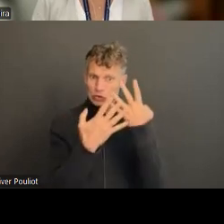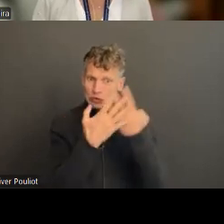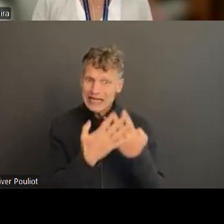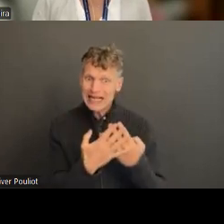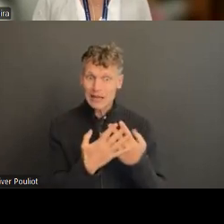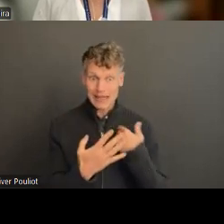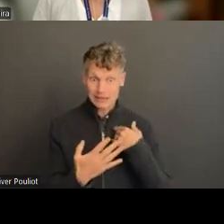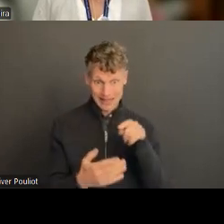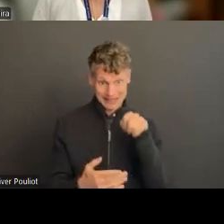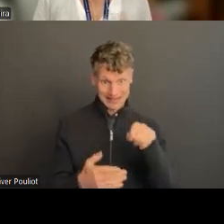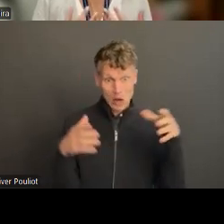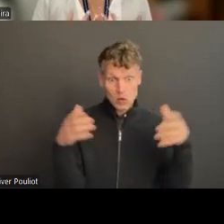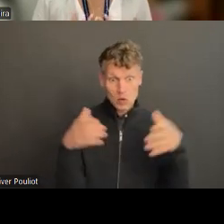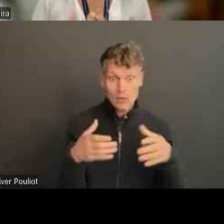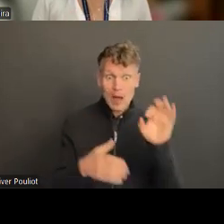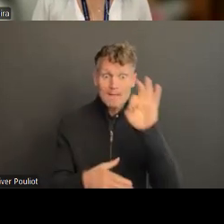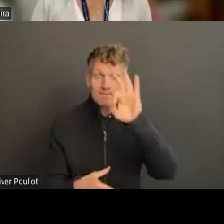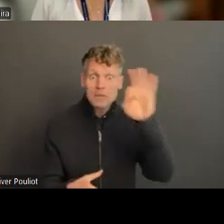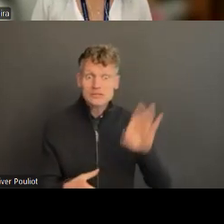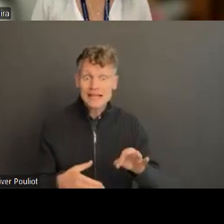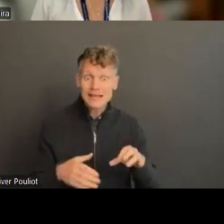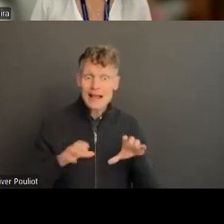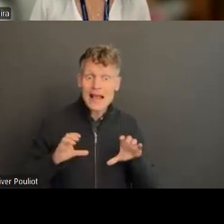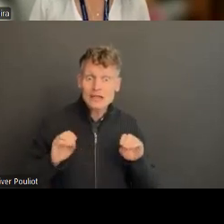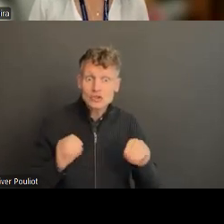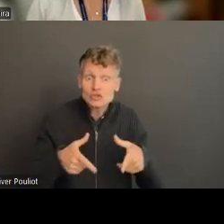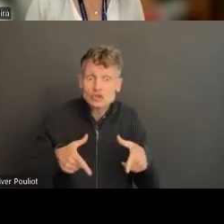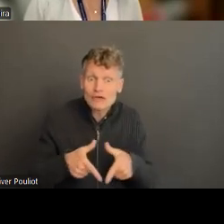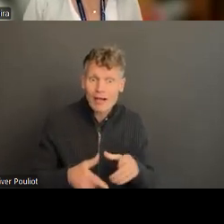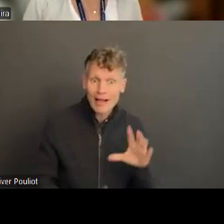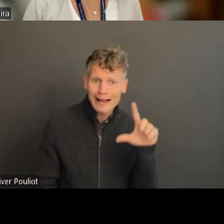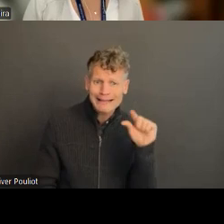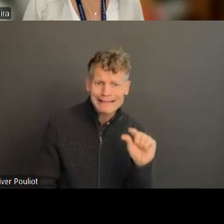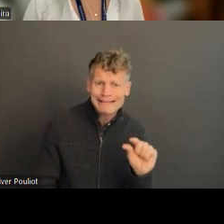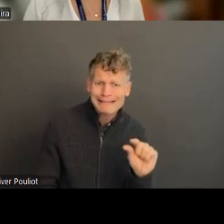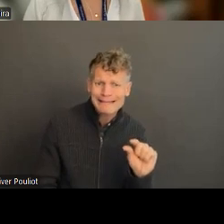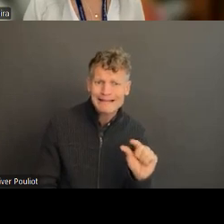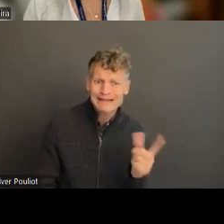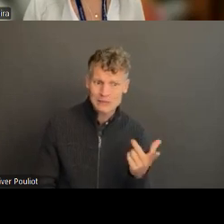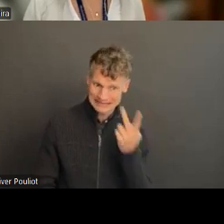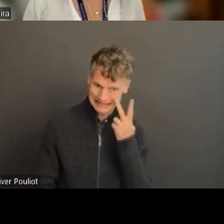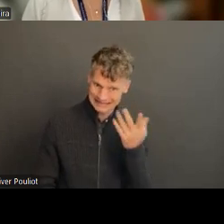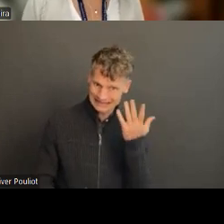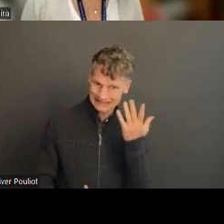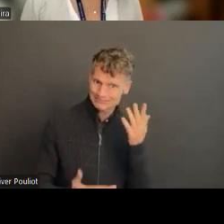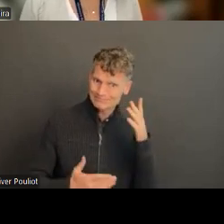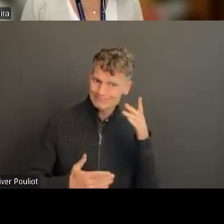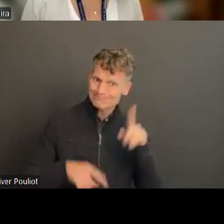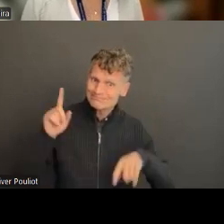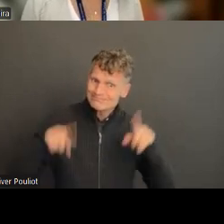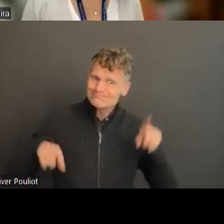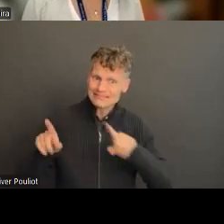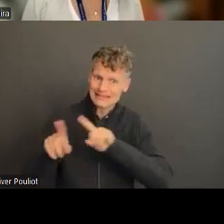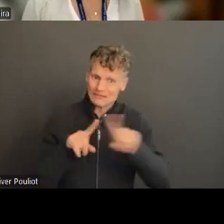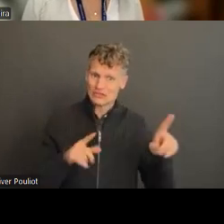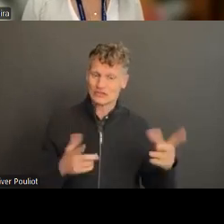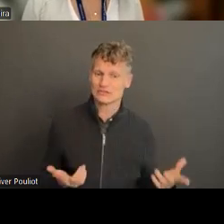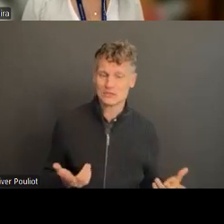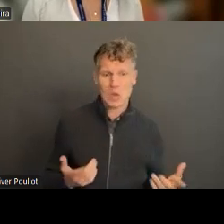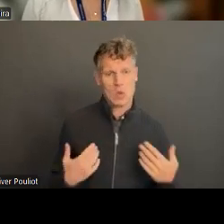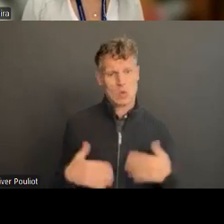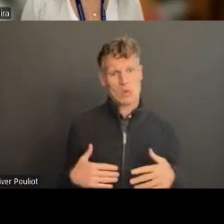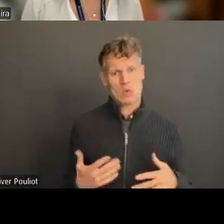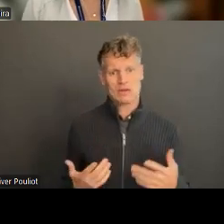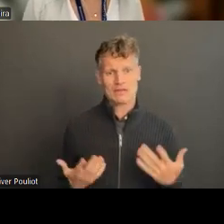habitual de los programas consideramos que es una oportunidad para analizar las causas de la inequidad en salud y es importante mencionar que